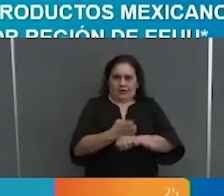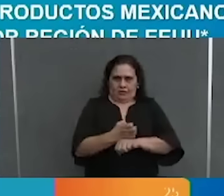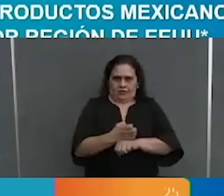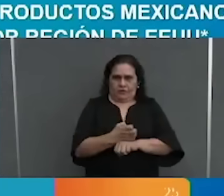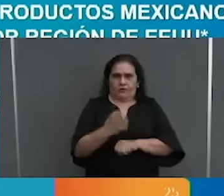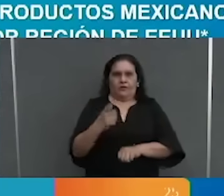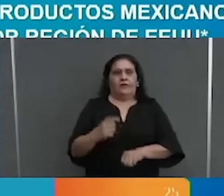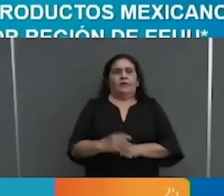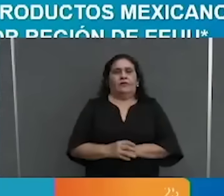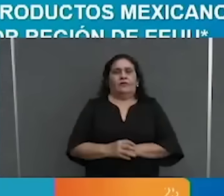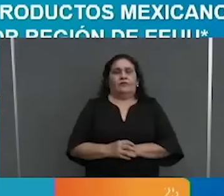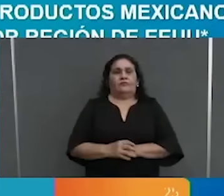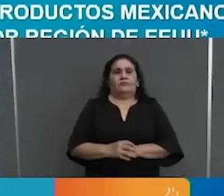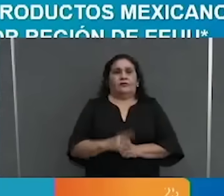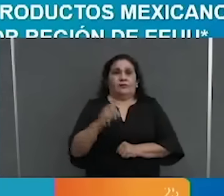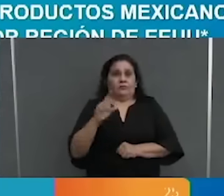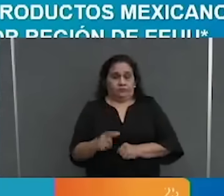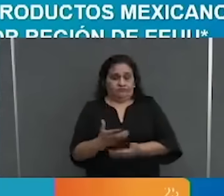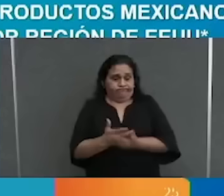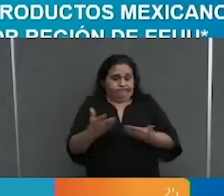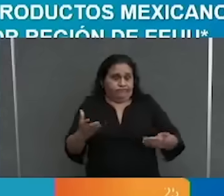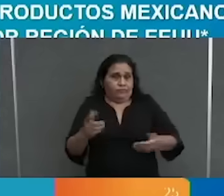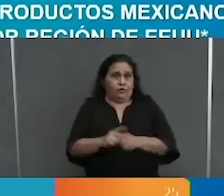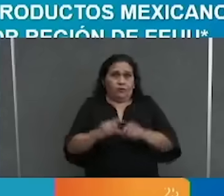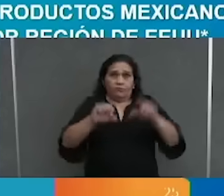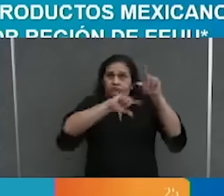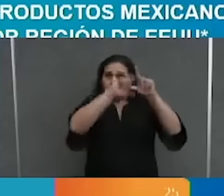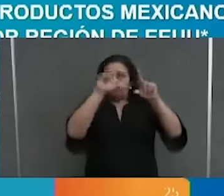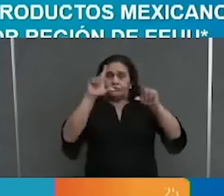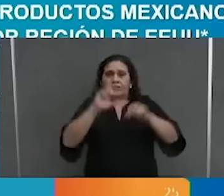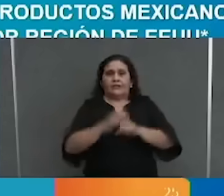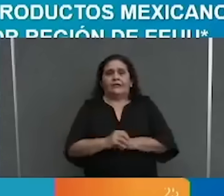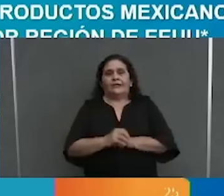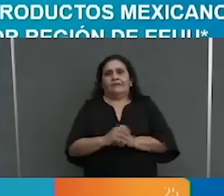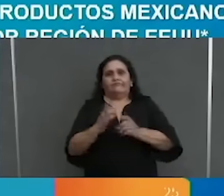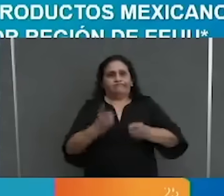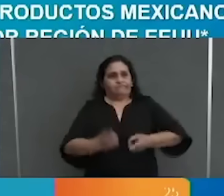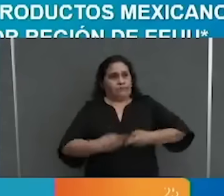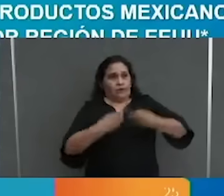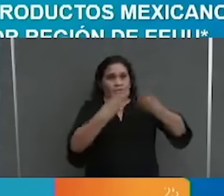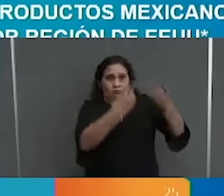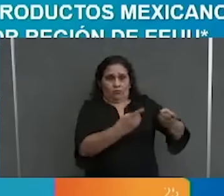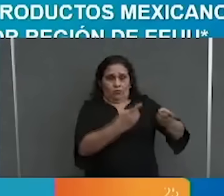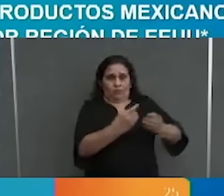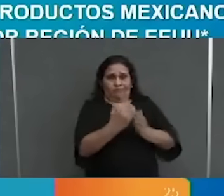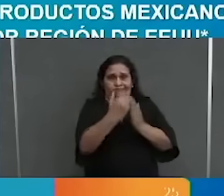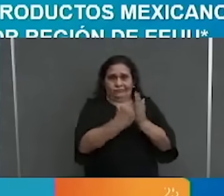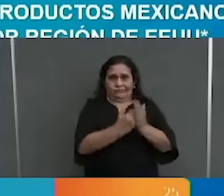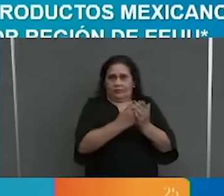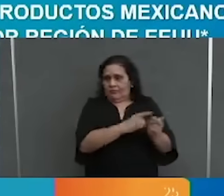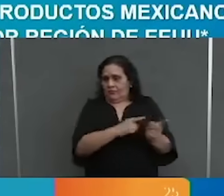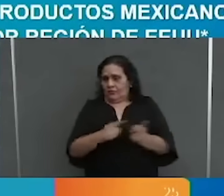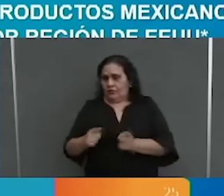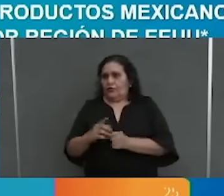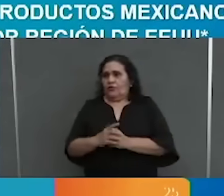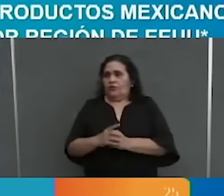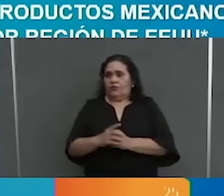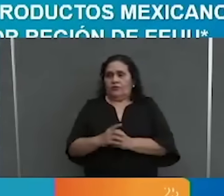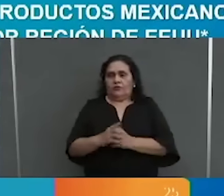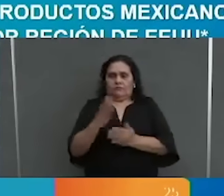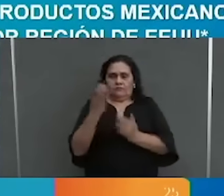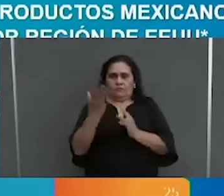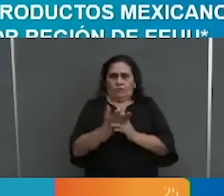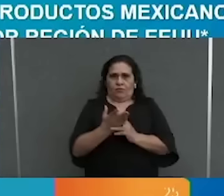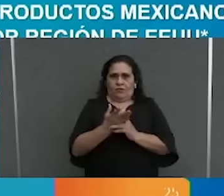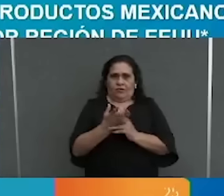que en la costa oeste está el 18% de las exportaciones, pero solo el 6.5% está en la costa este. Entonces, el que